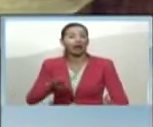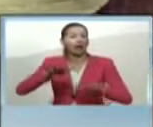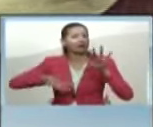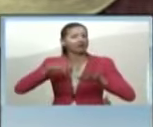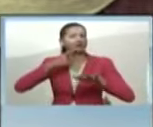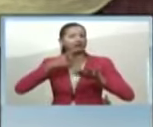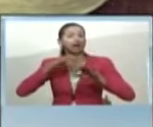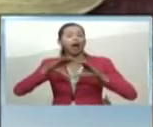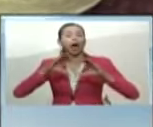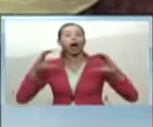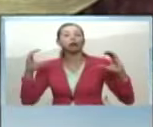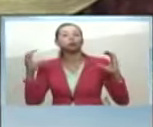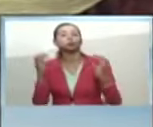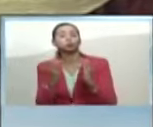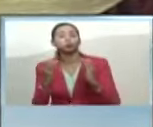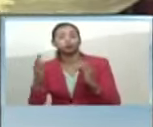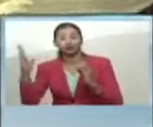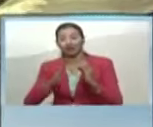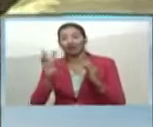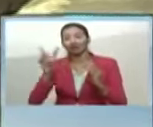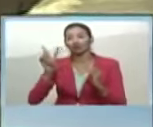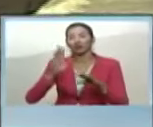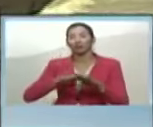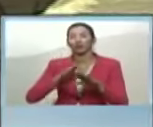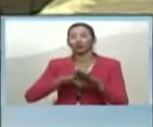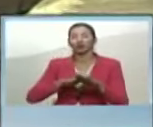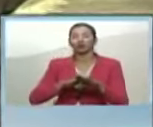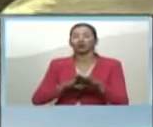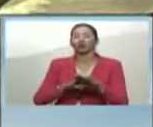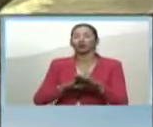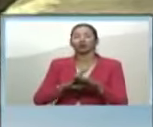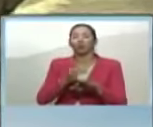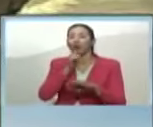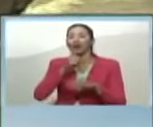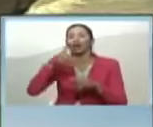atún no llegaba a Venezuela porque, bueno, no dábamos combustible.